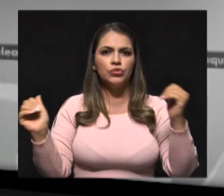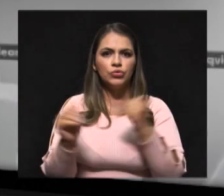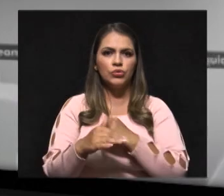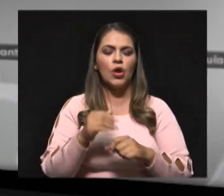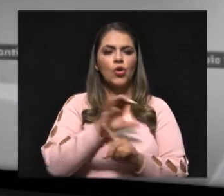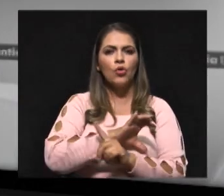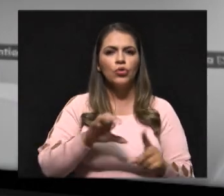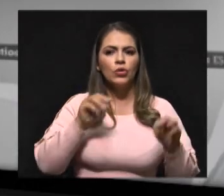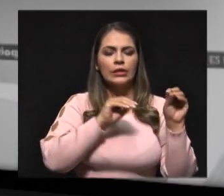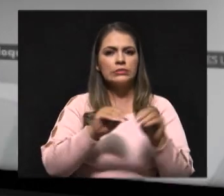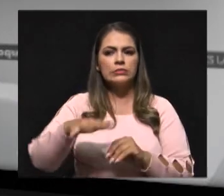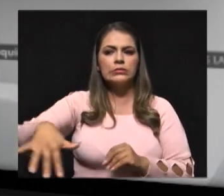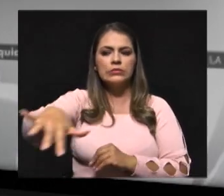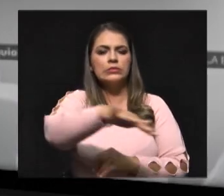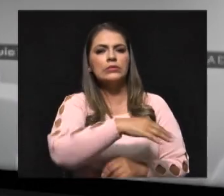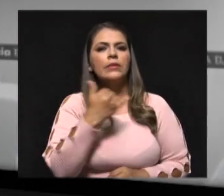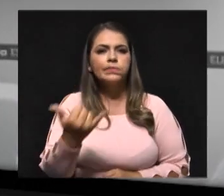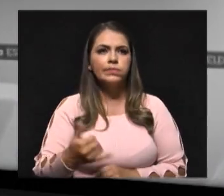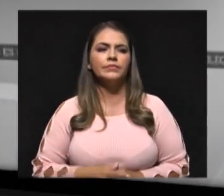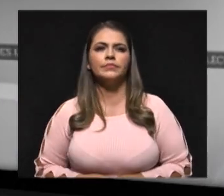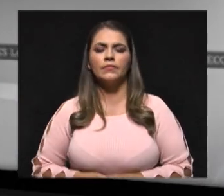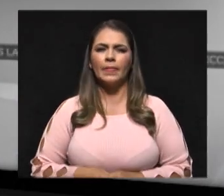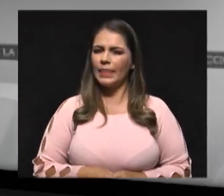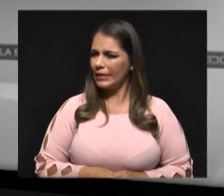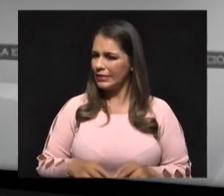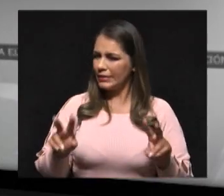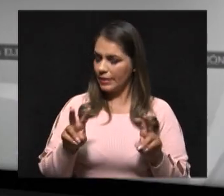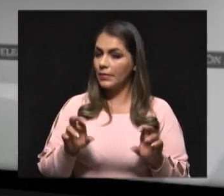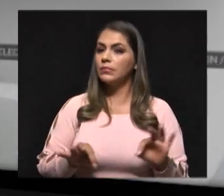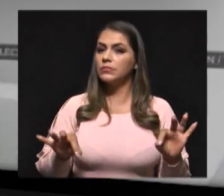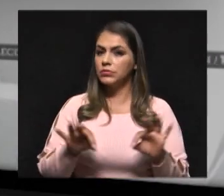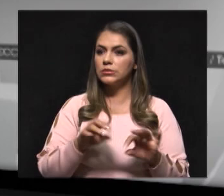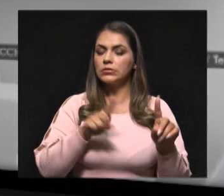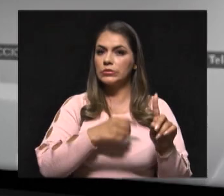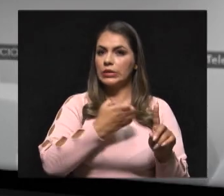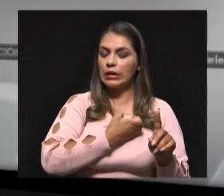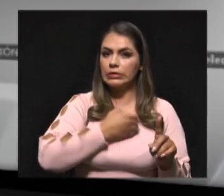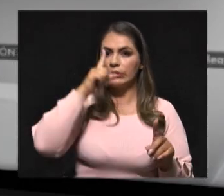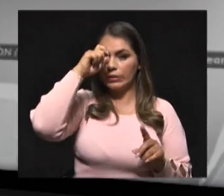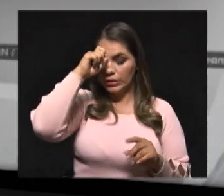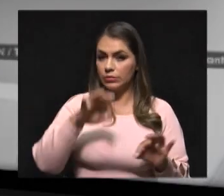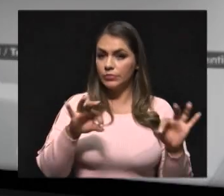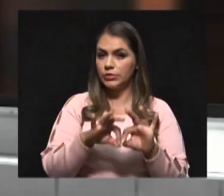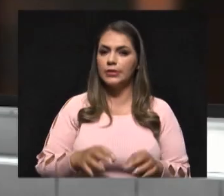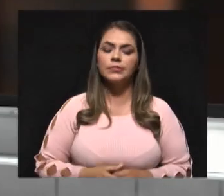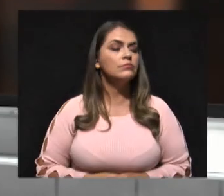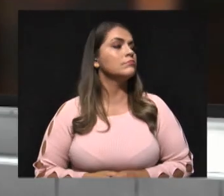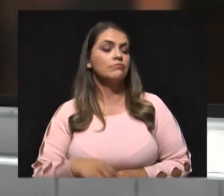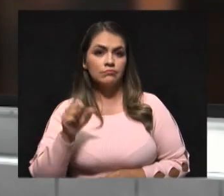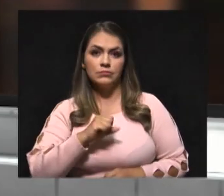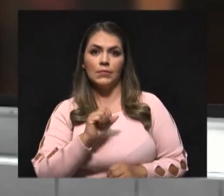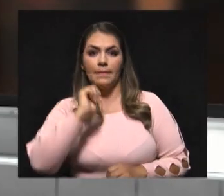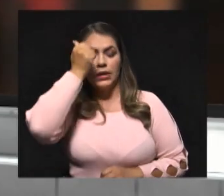información de los ciudadanos de la región será un tema definitivo que hay alcaldes y gobernador rural papel fundamental fundamental